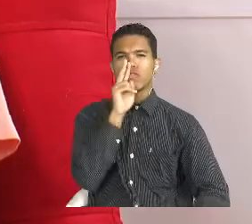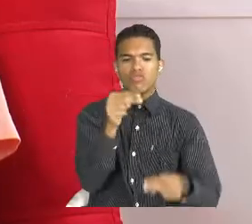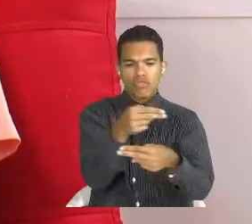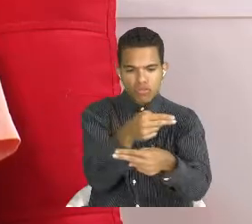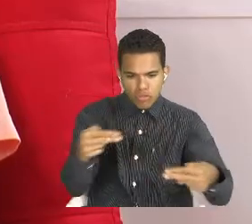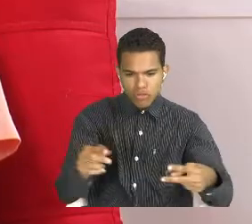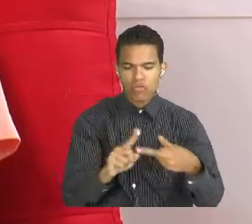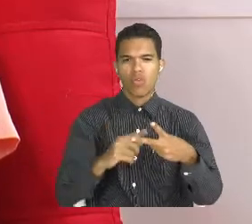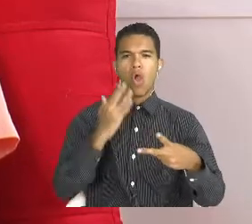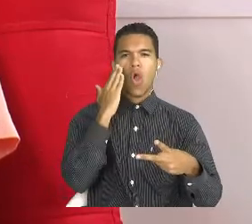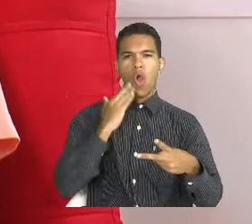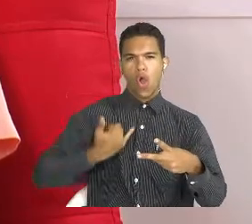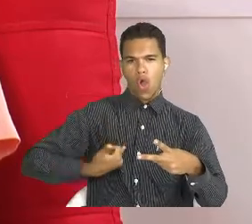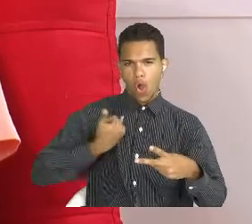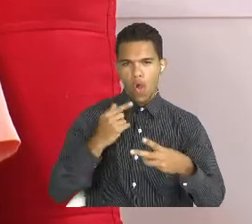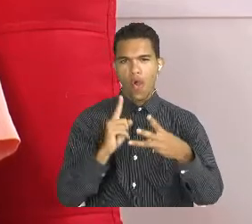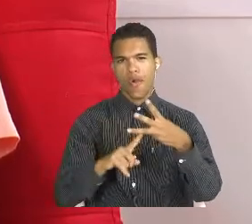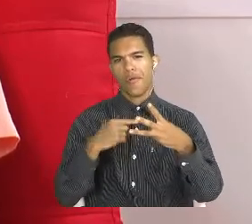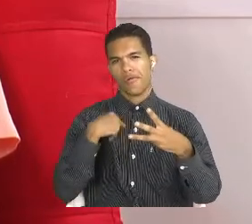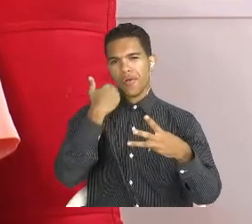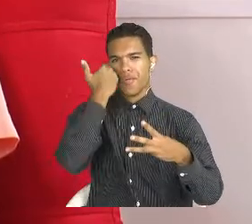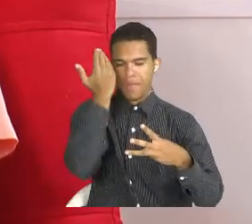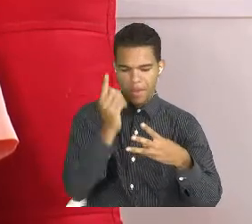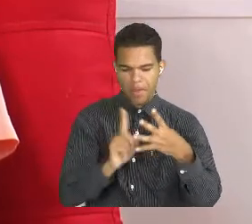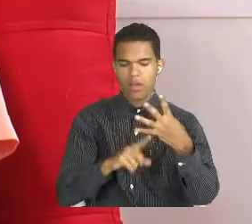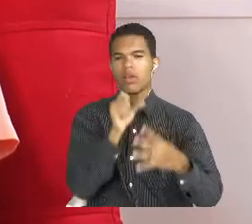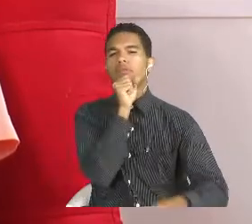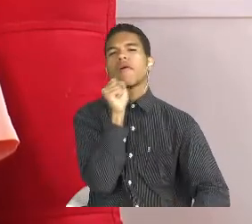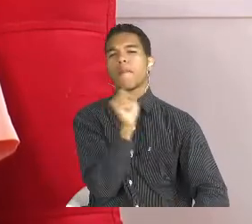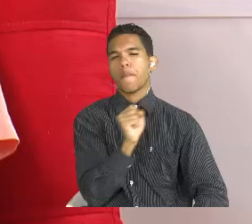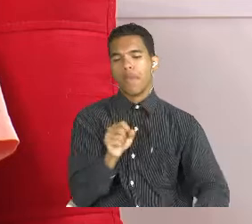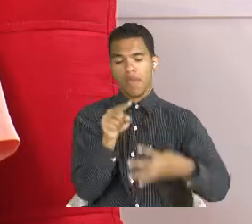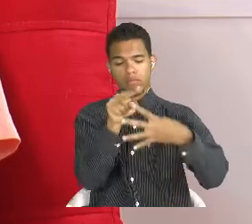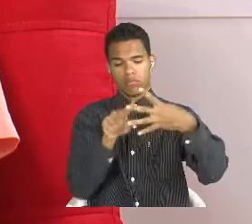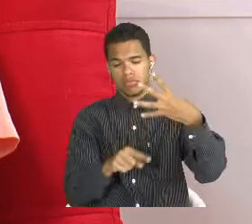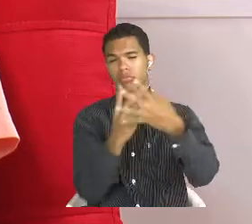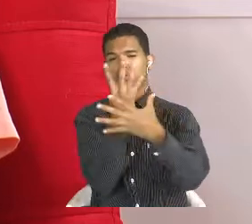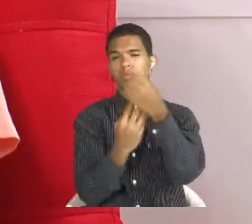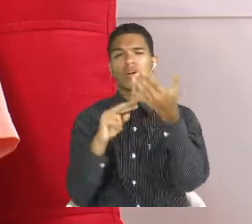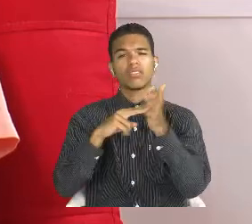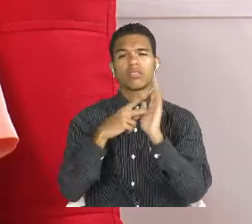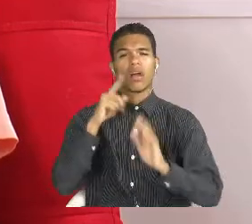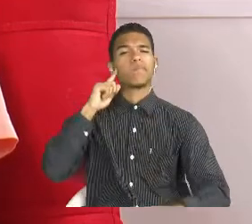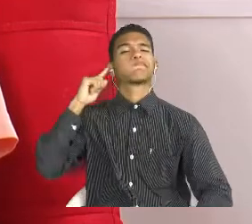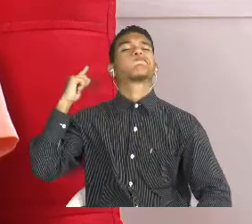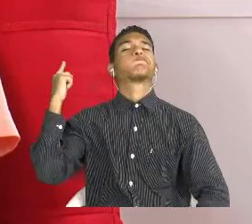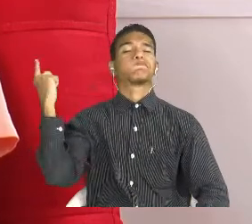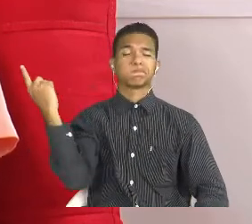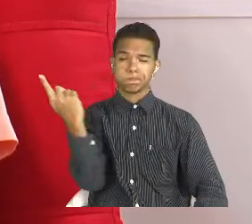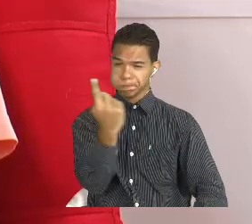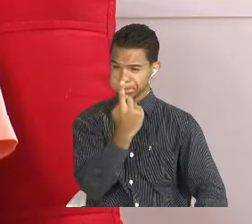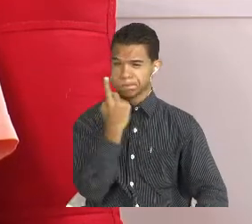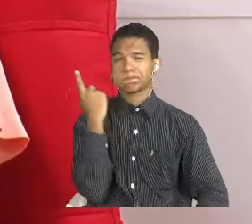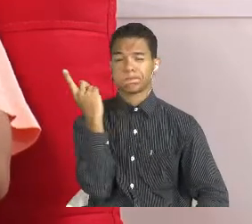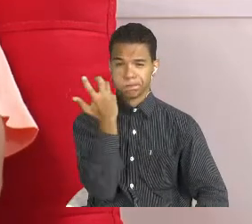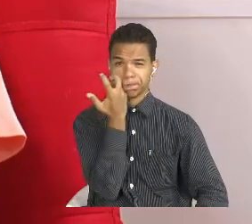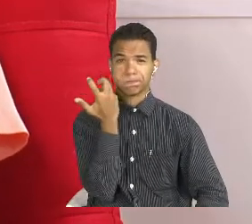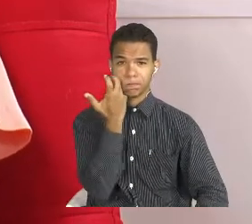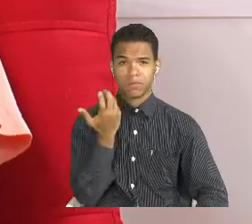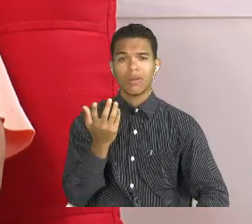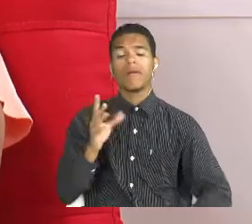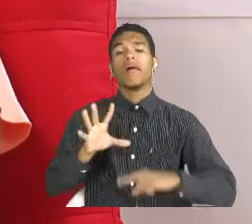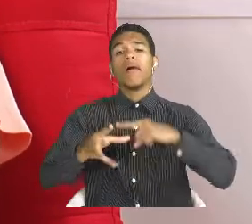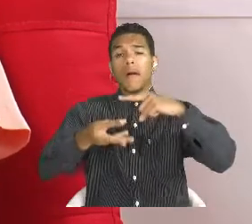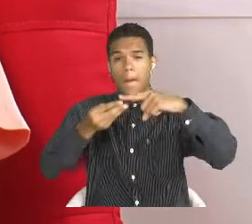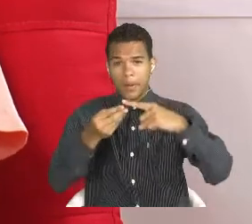jóvenes, adultos y ancianos. Entonces es una enfermedad global y que además de eso, pues obviamente